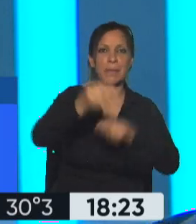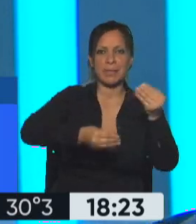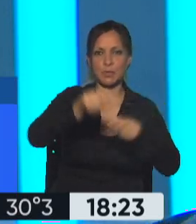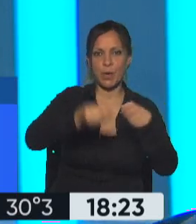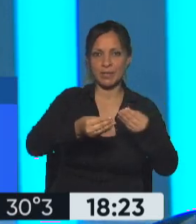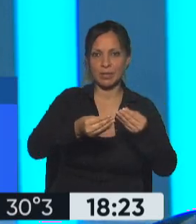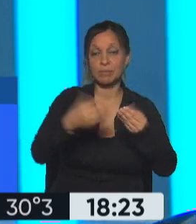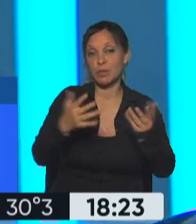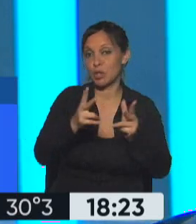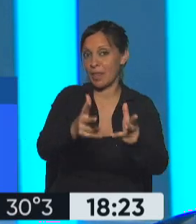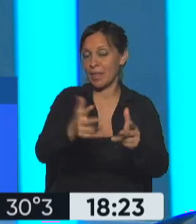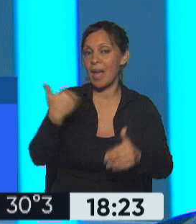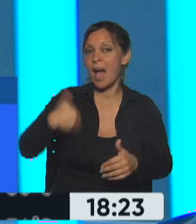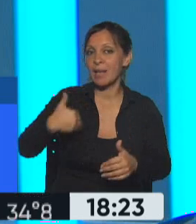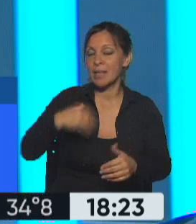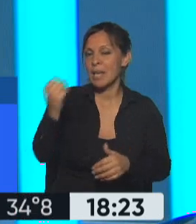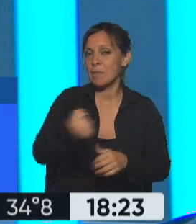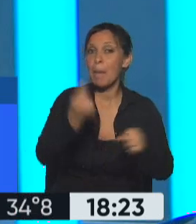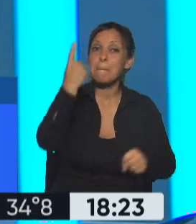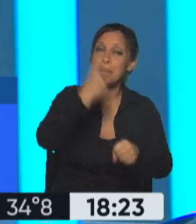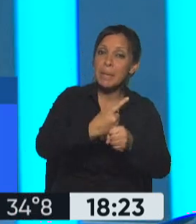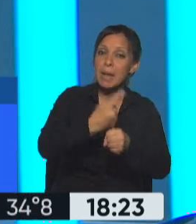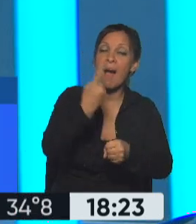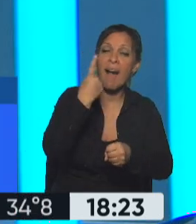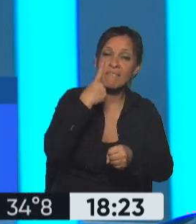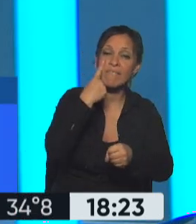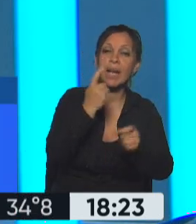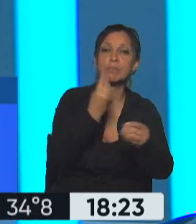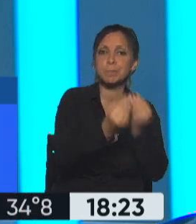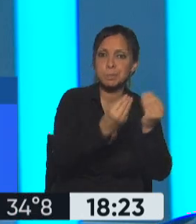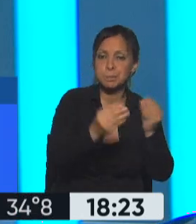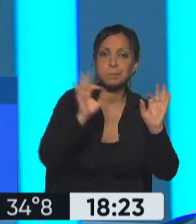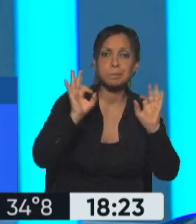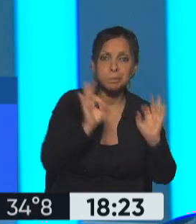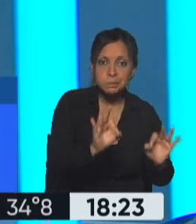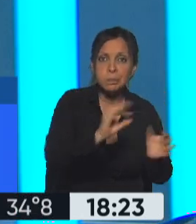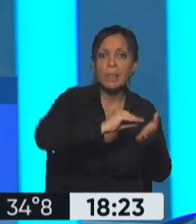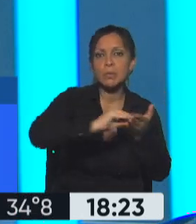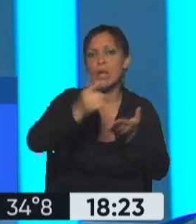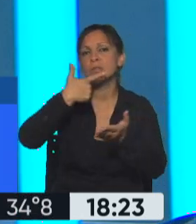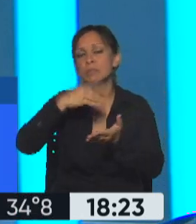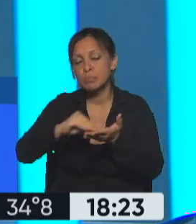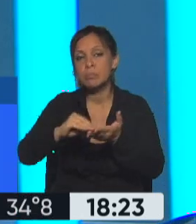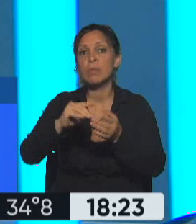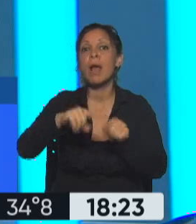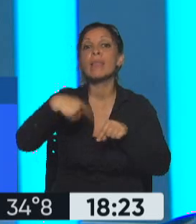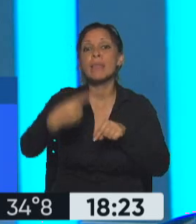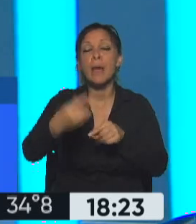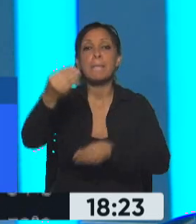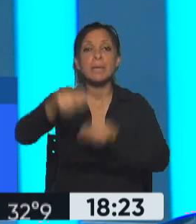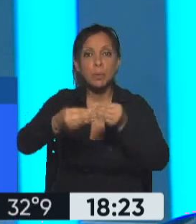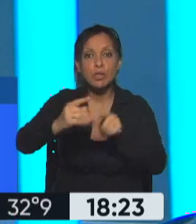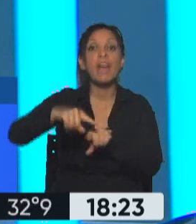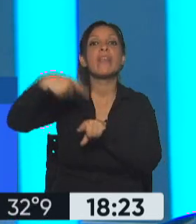importante que Argentina defina primero por sí misma en el Congreso y con todas las instancias que corresponde el presupuesto antes de discutirlo con el fondo.